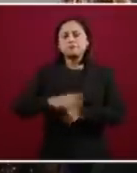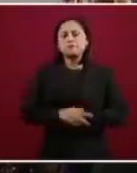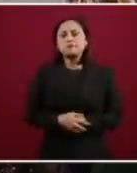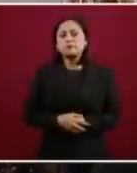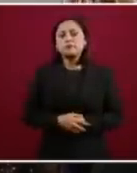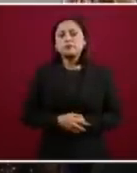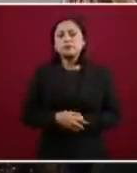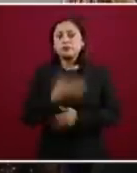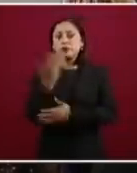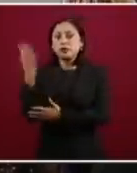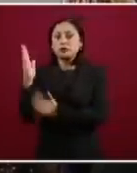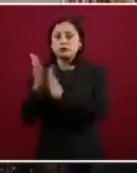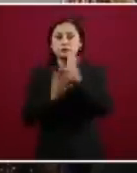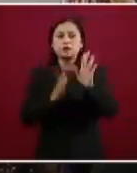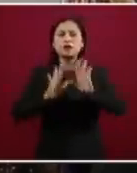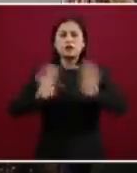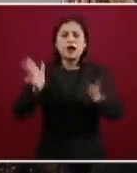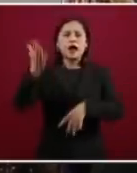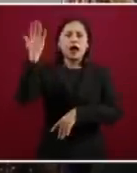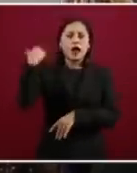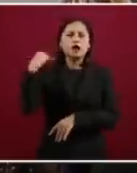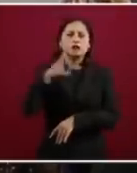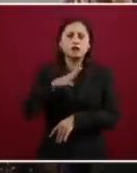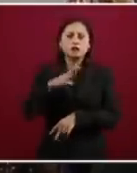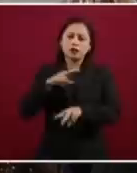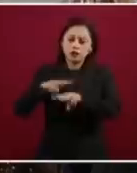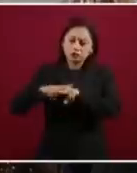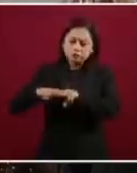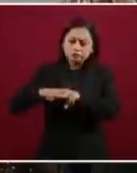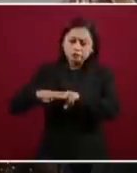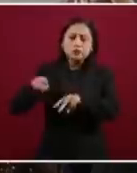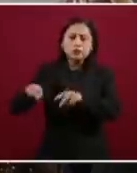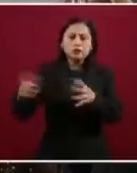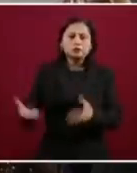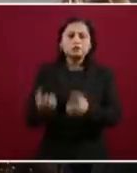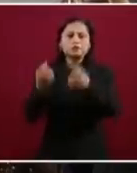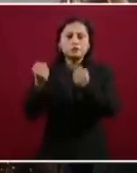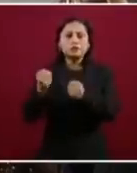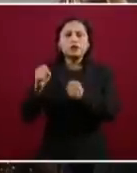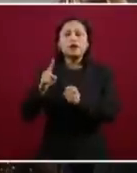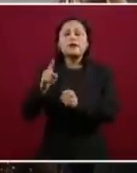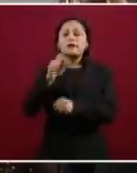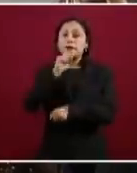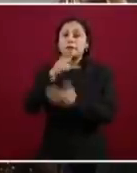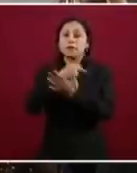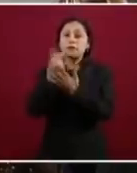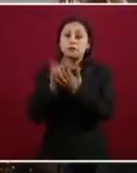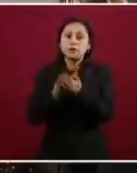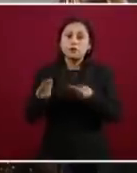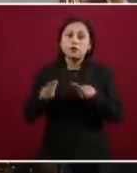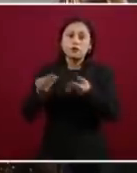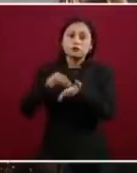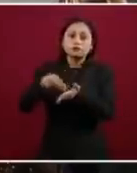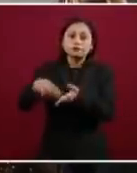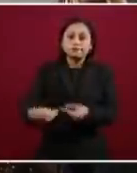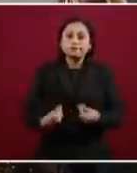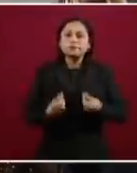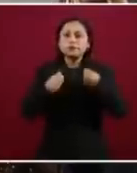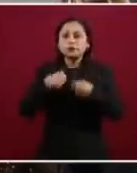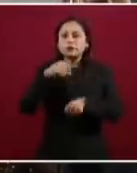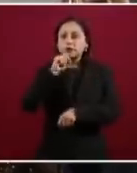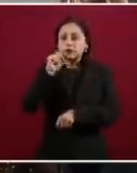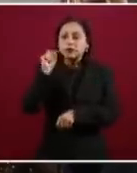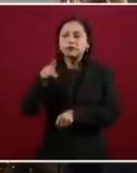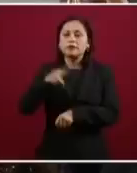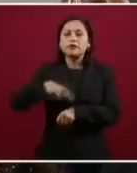es utilizar los derechos de vía existentes, aplicar programas como Sembrando Vida, construir pasos de fauna y proteger los corredores